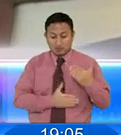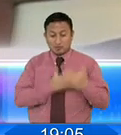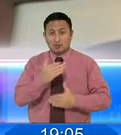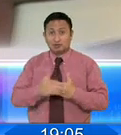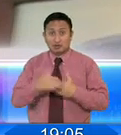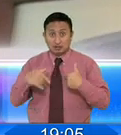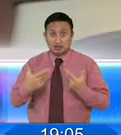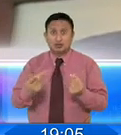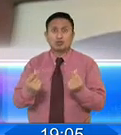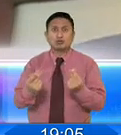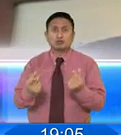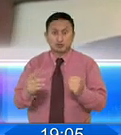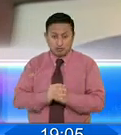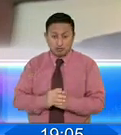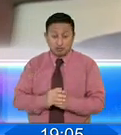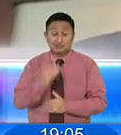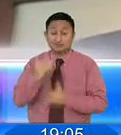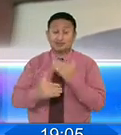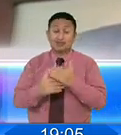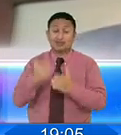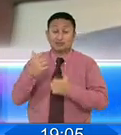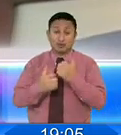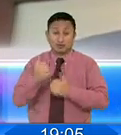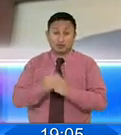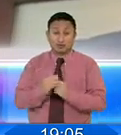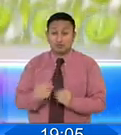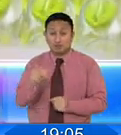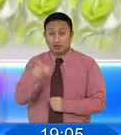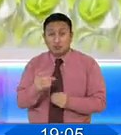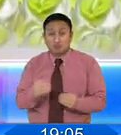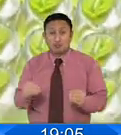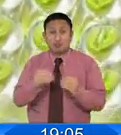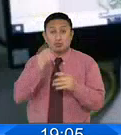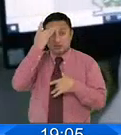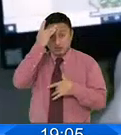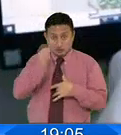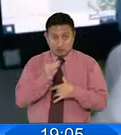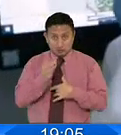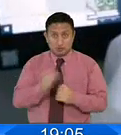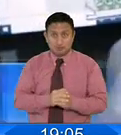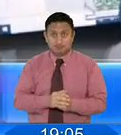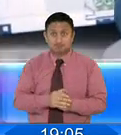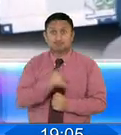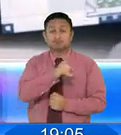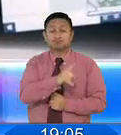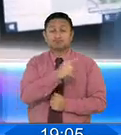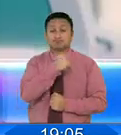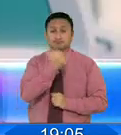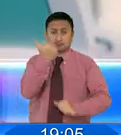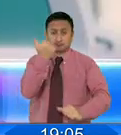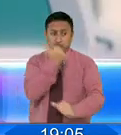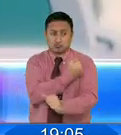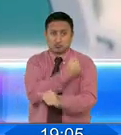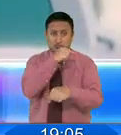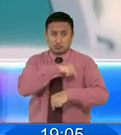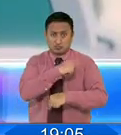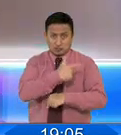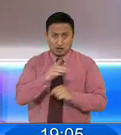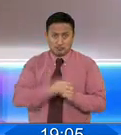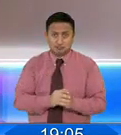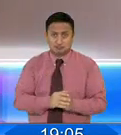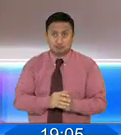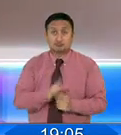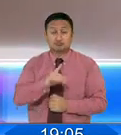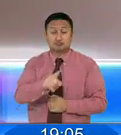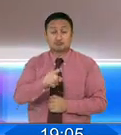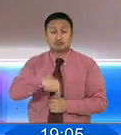digamos, producir problemas o producir más enfermedades. Si bien Pfizer no dio mayores detalles sobre los casos registrados y advirtió que la tasa